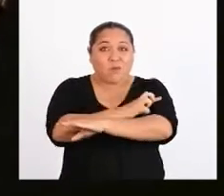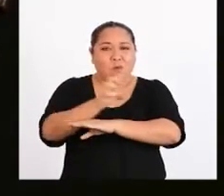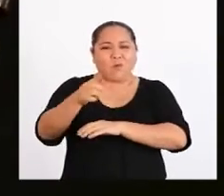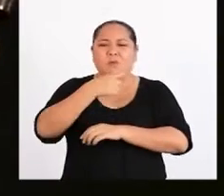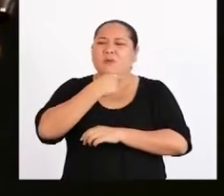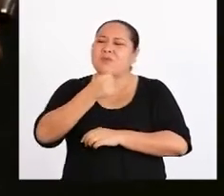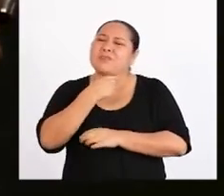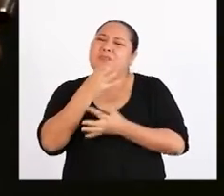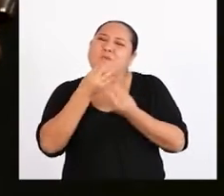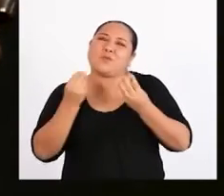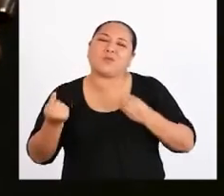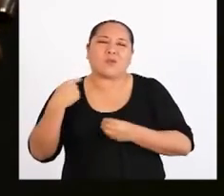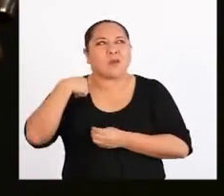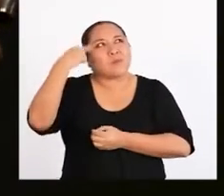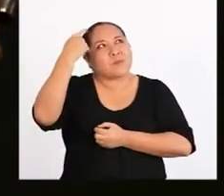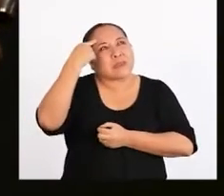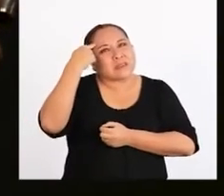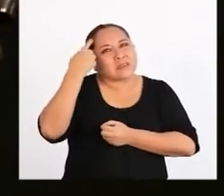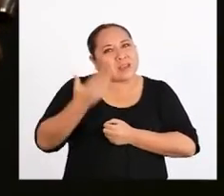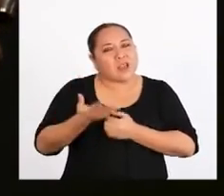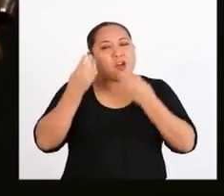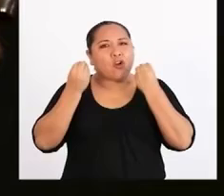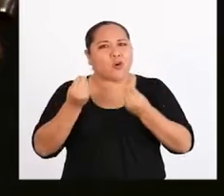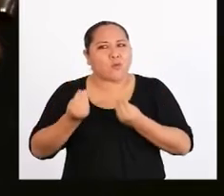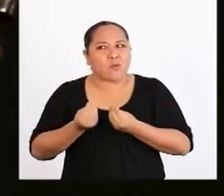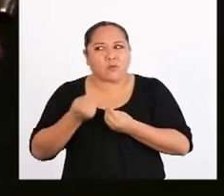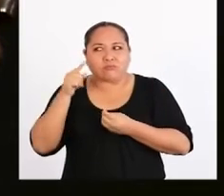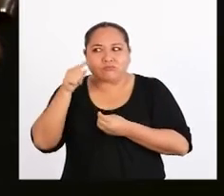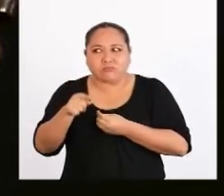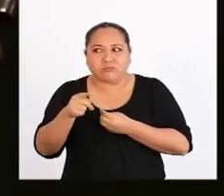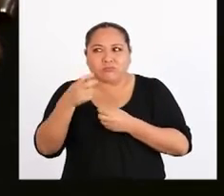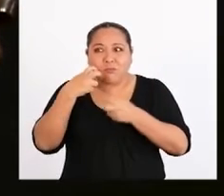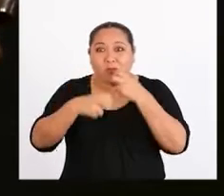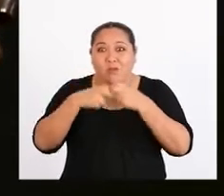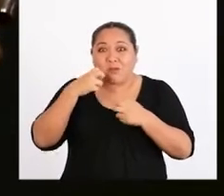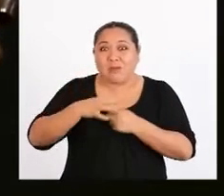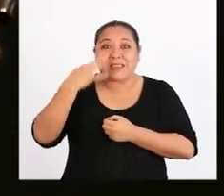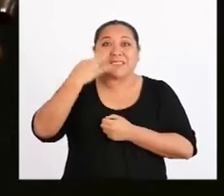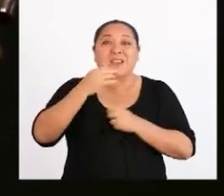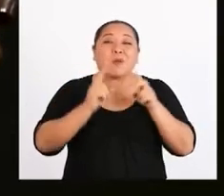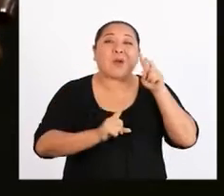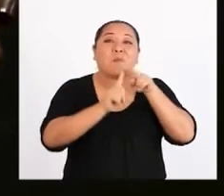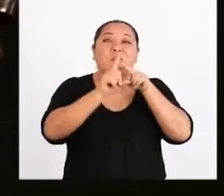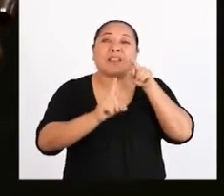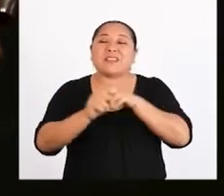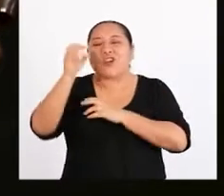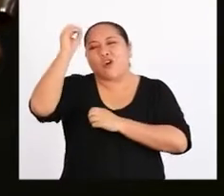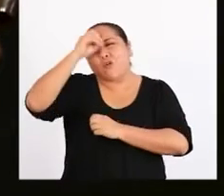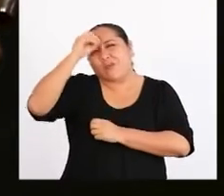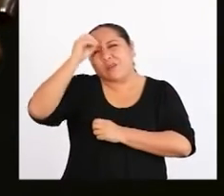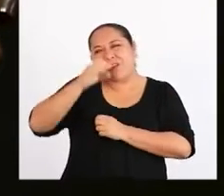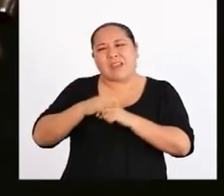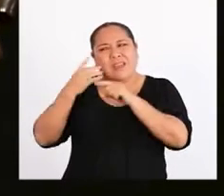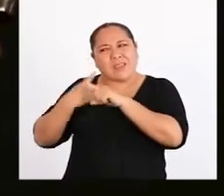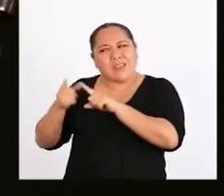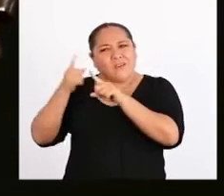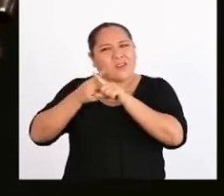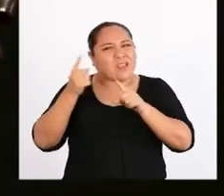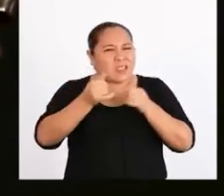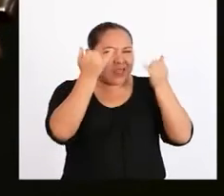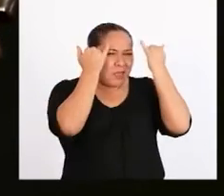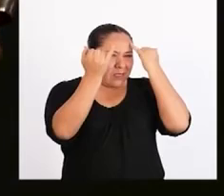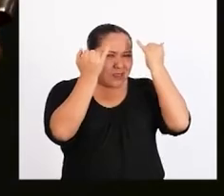me ha gustado mucho porque me ha hecho pensar cómo frente a cualquier hecho siempre surgen opiniones desde